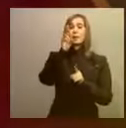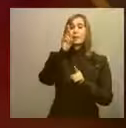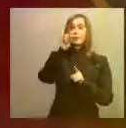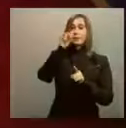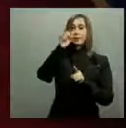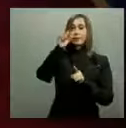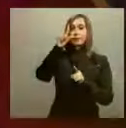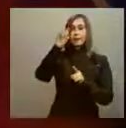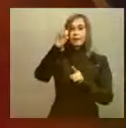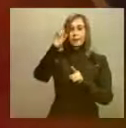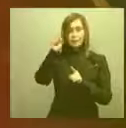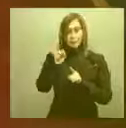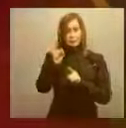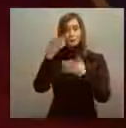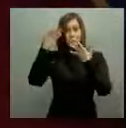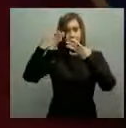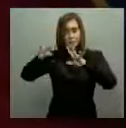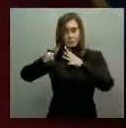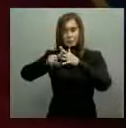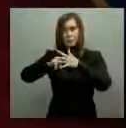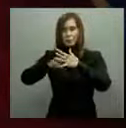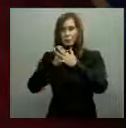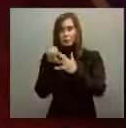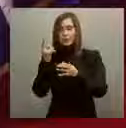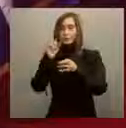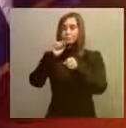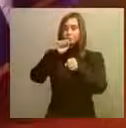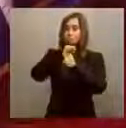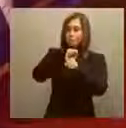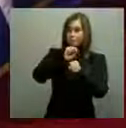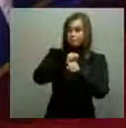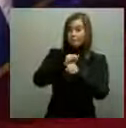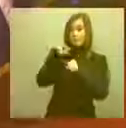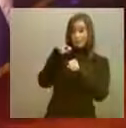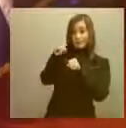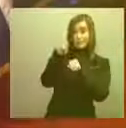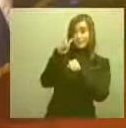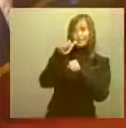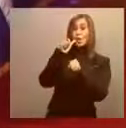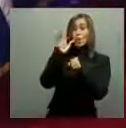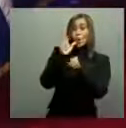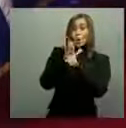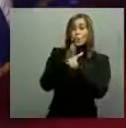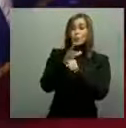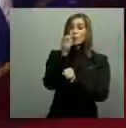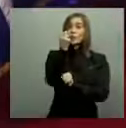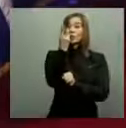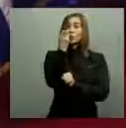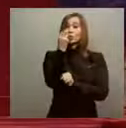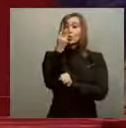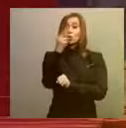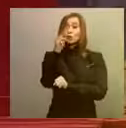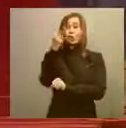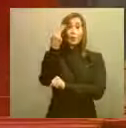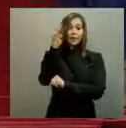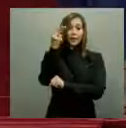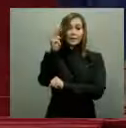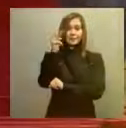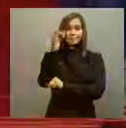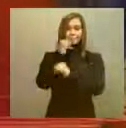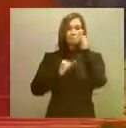comenzado a construirse los accesos viales, cuenta con el compromiso de 12 cadenas hoteleras internacionales